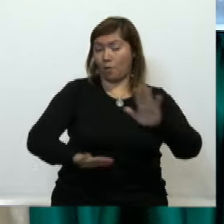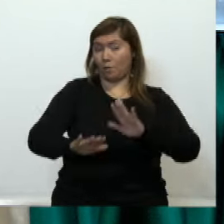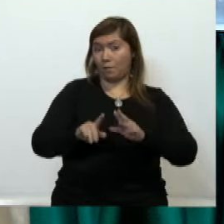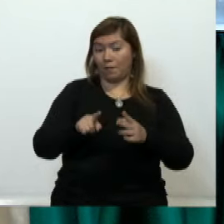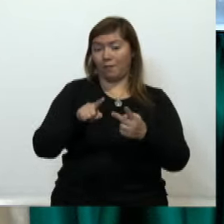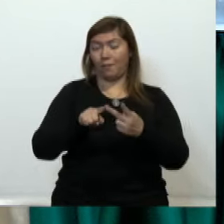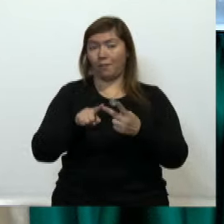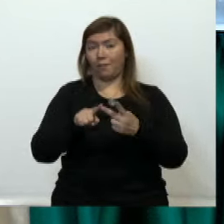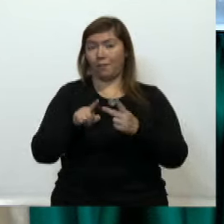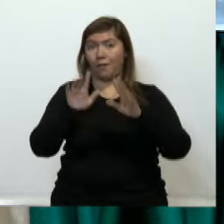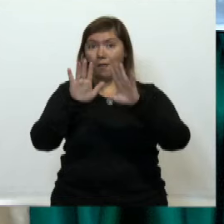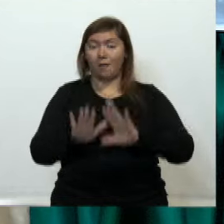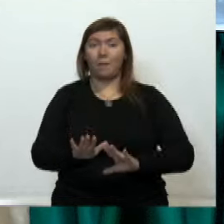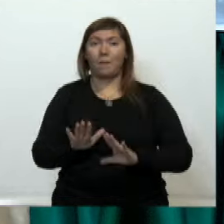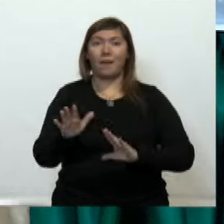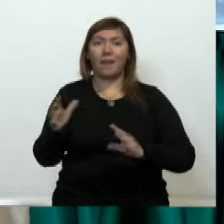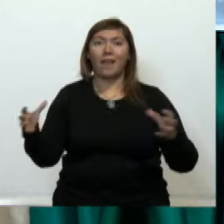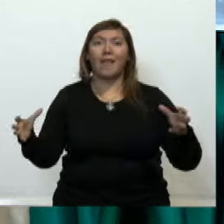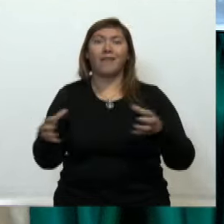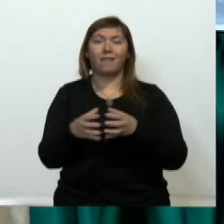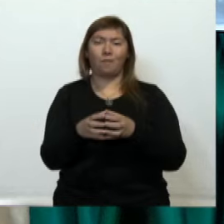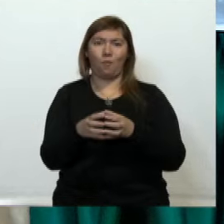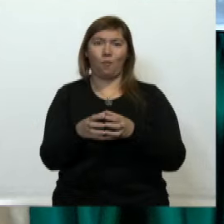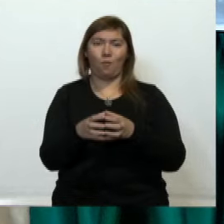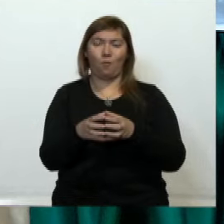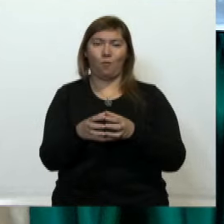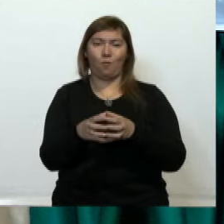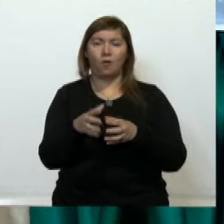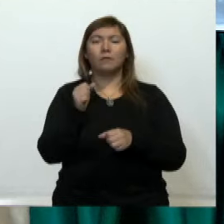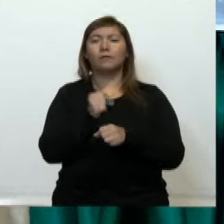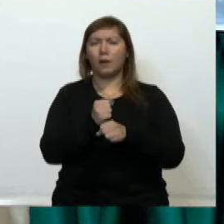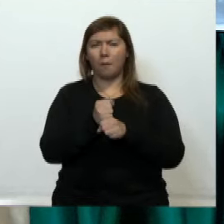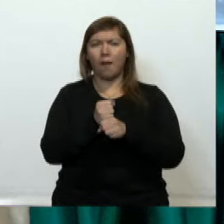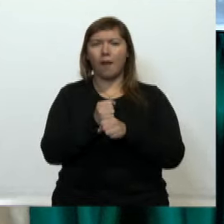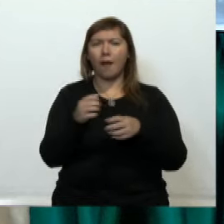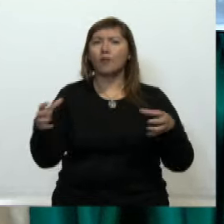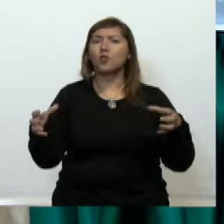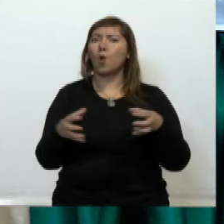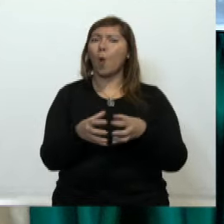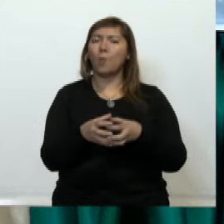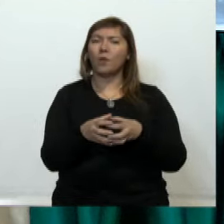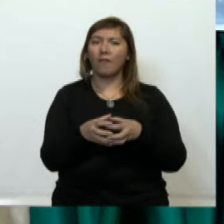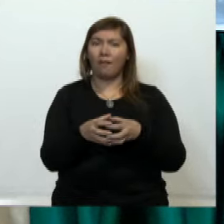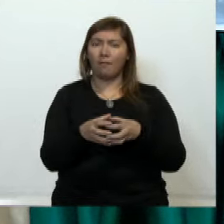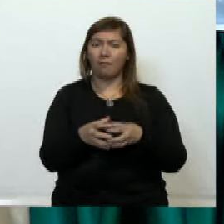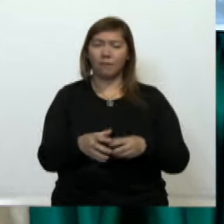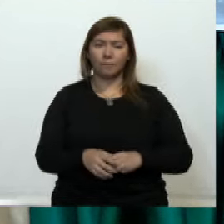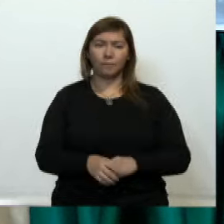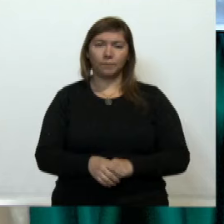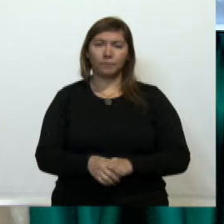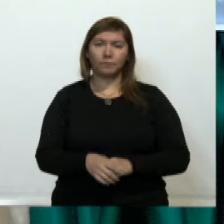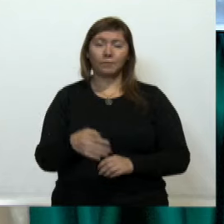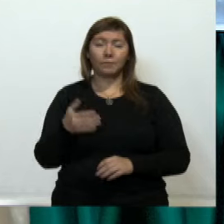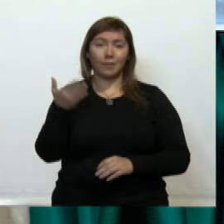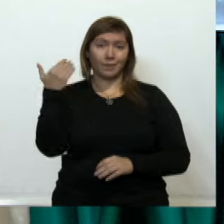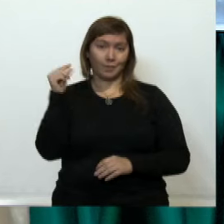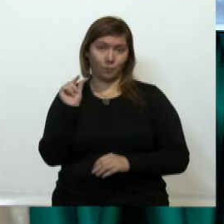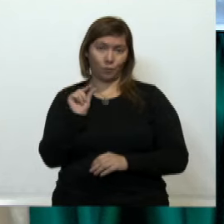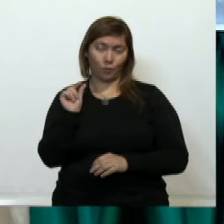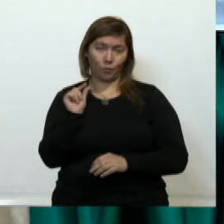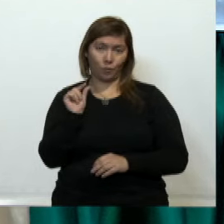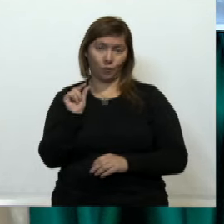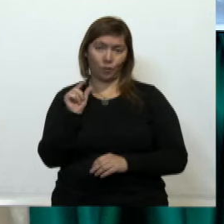equipo, nos invita a poder trabajar en comunidad. El otro día, en el Te